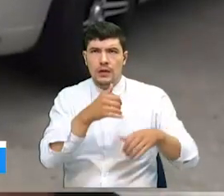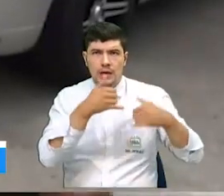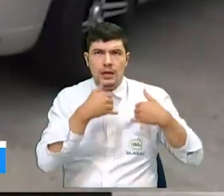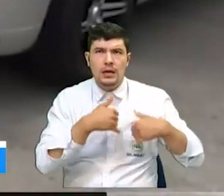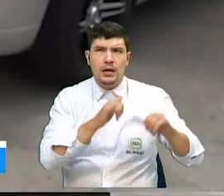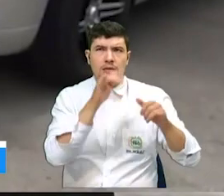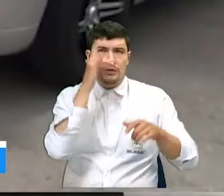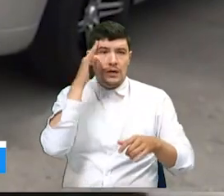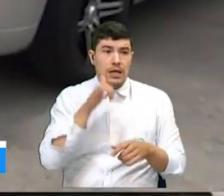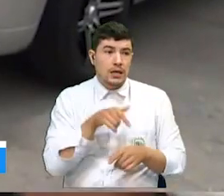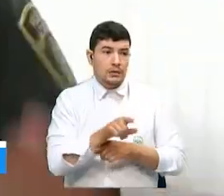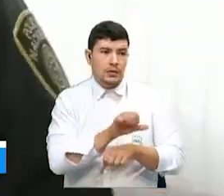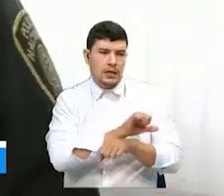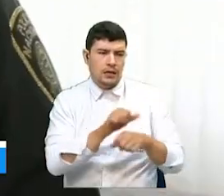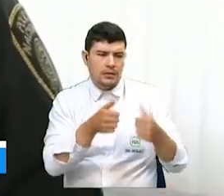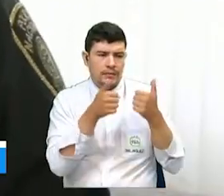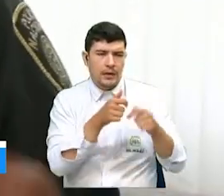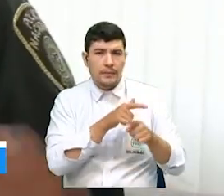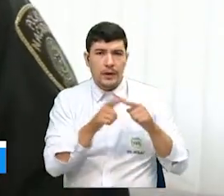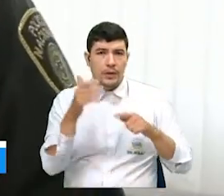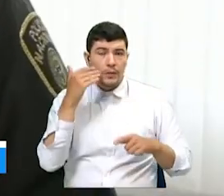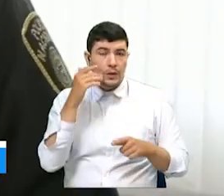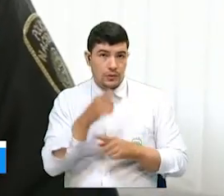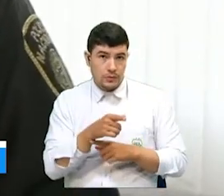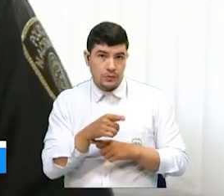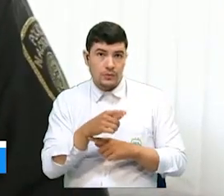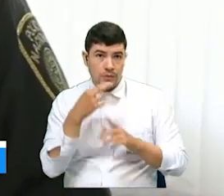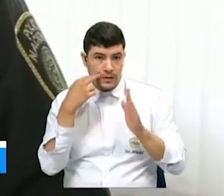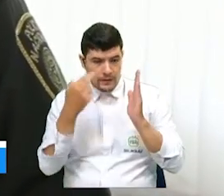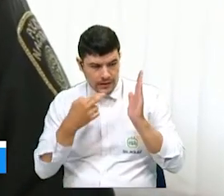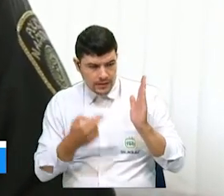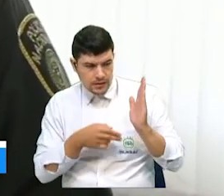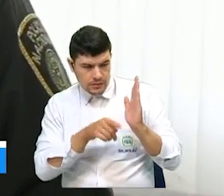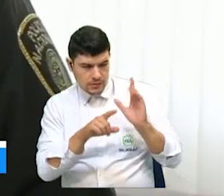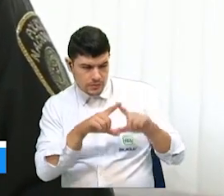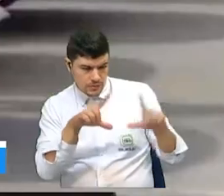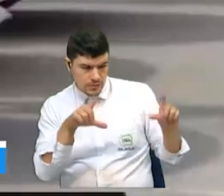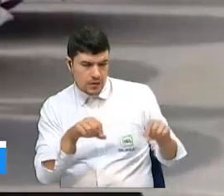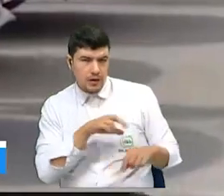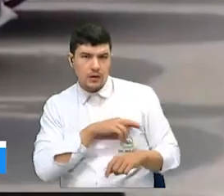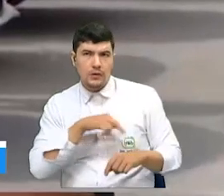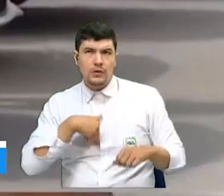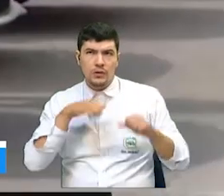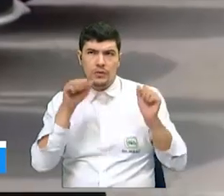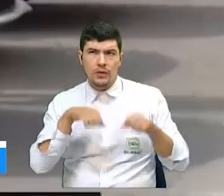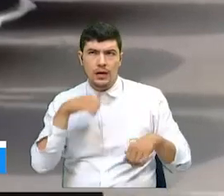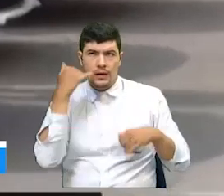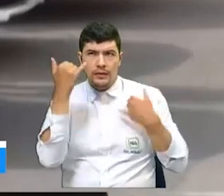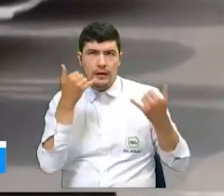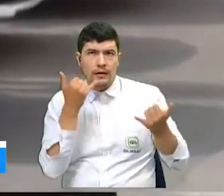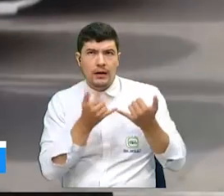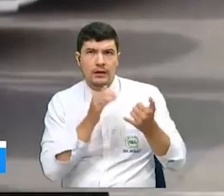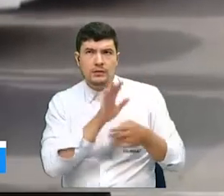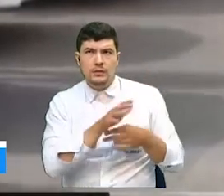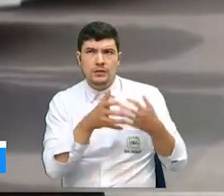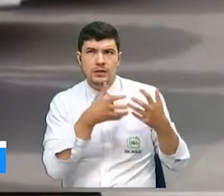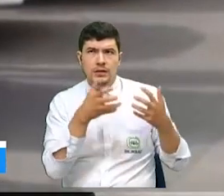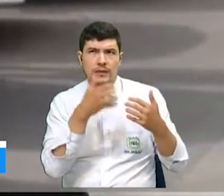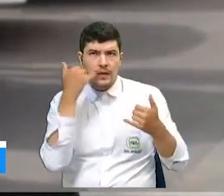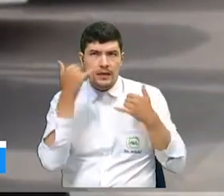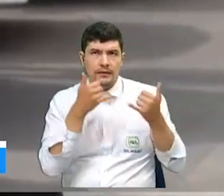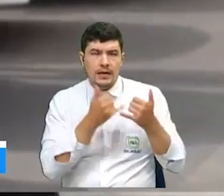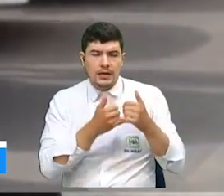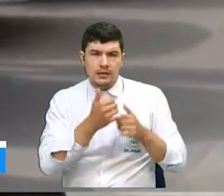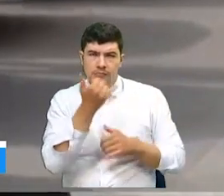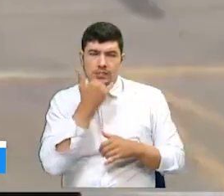creer que el carro está bien. Pero cuando el vehículo es verificado por nuestras unidades, podemos establecer que los sistemas de identificación han sido alterados. La